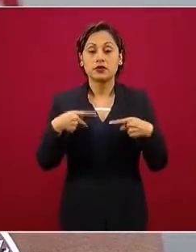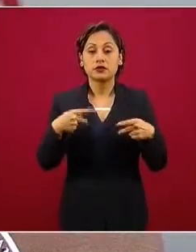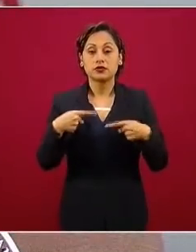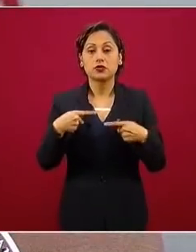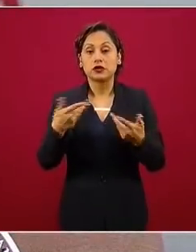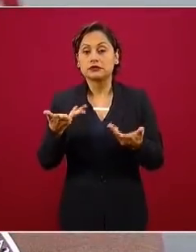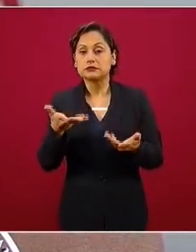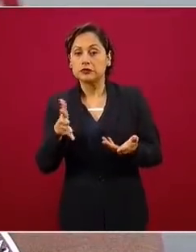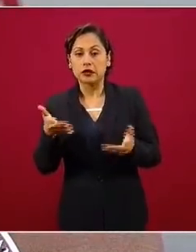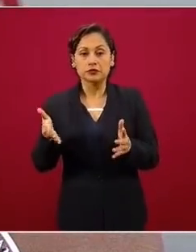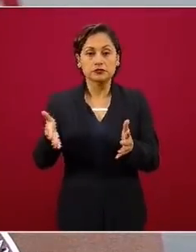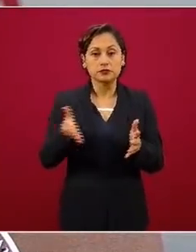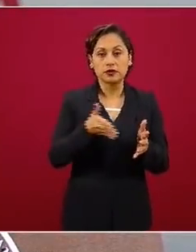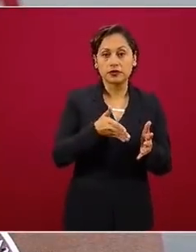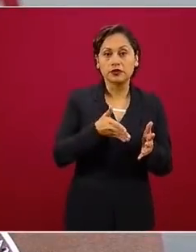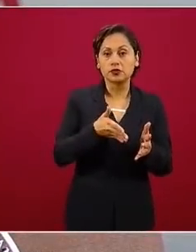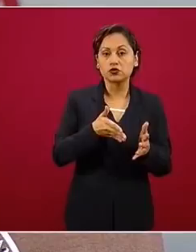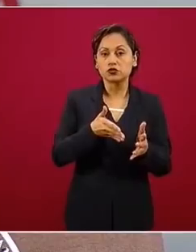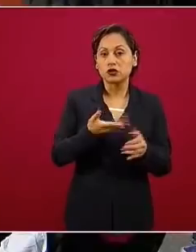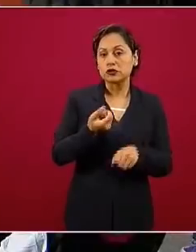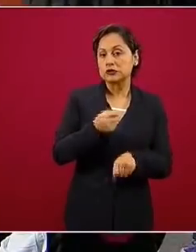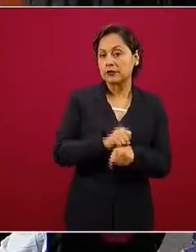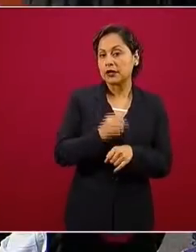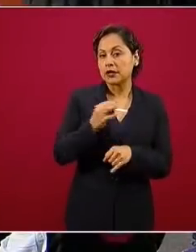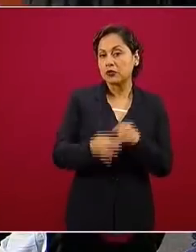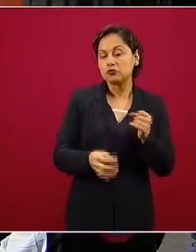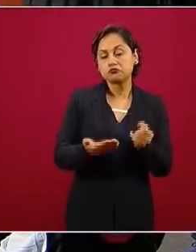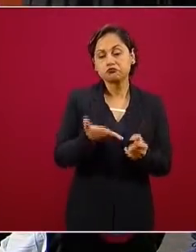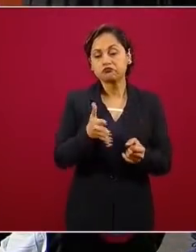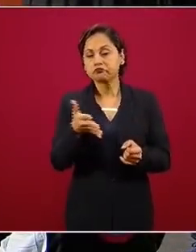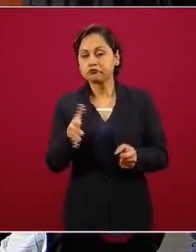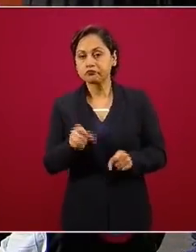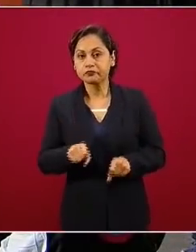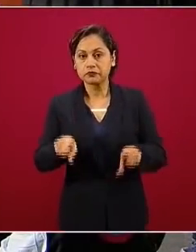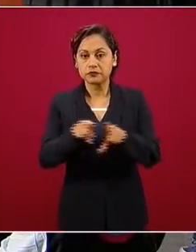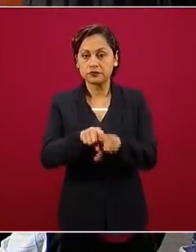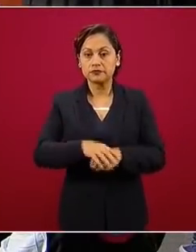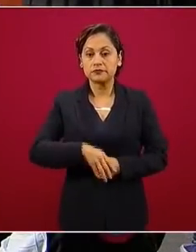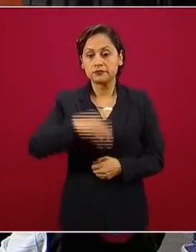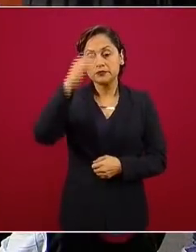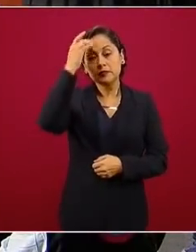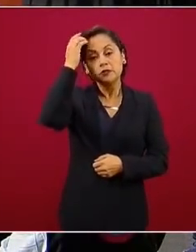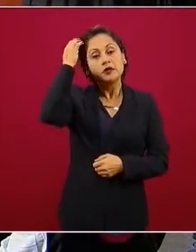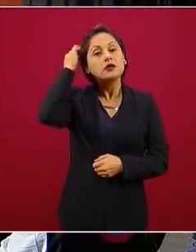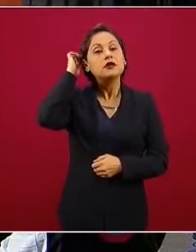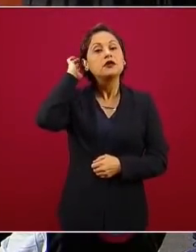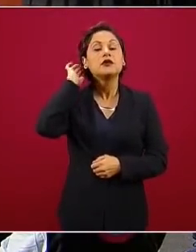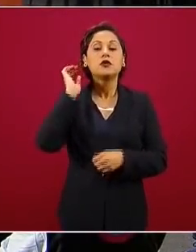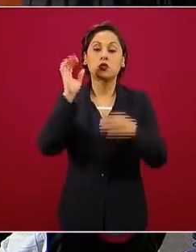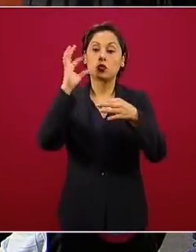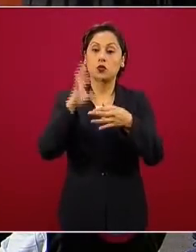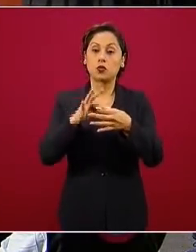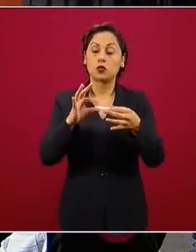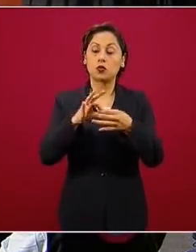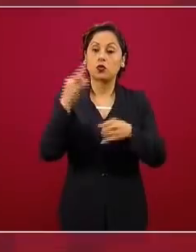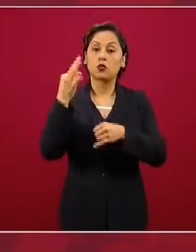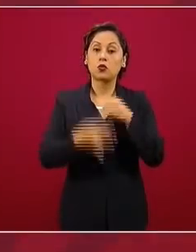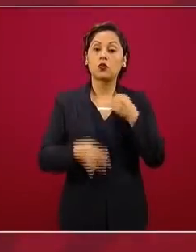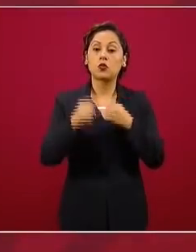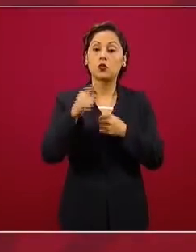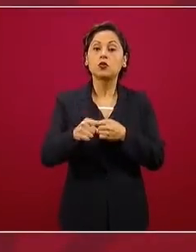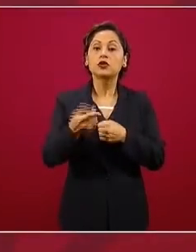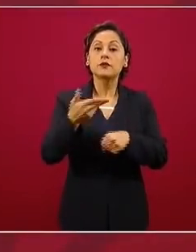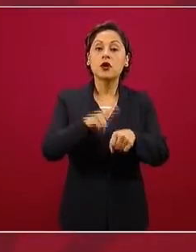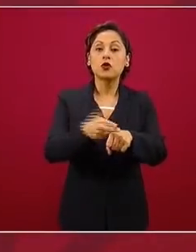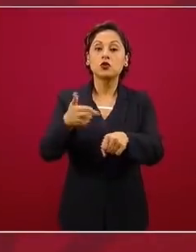semejante al que hemos tenido en particular en la última semana. Ya para terminar, vemos la ocupación hospitalaria y recordamos que este es el indicador